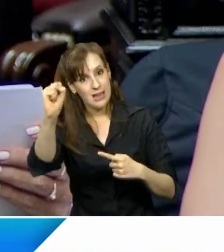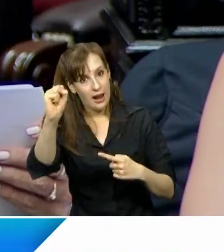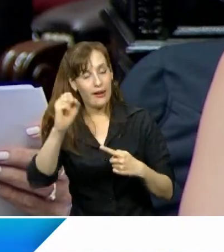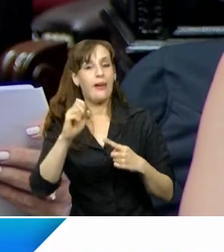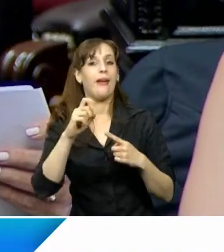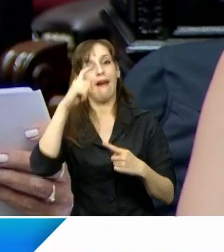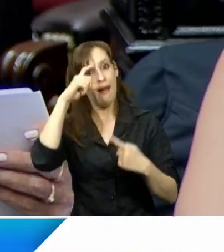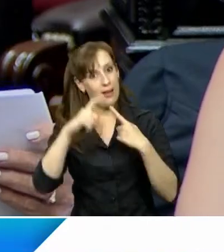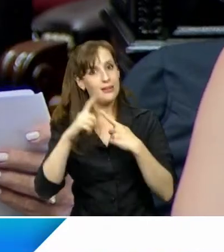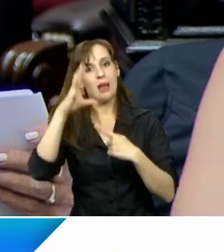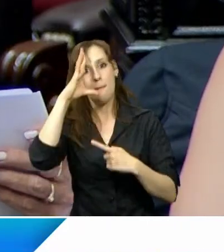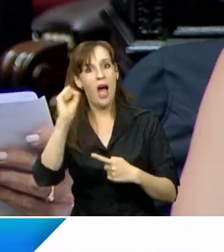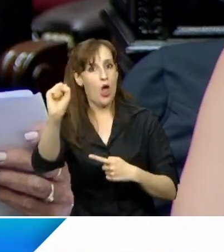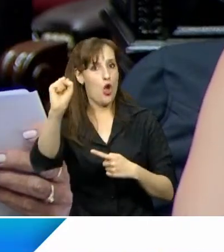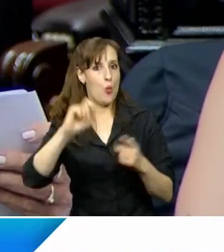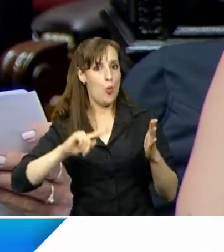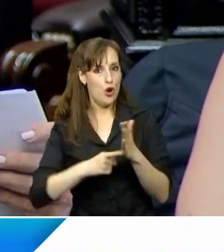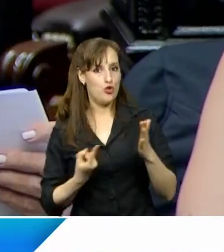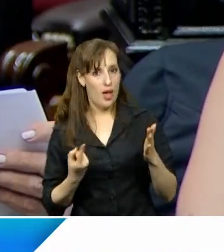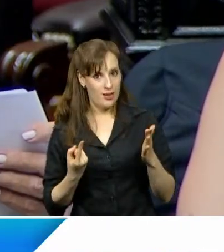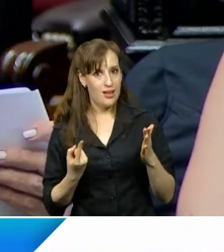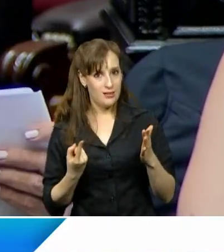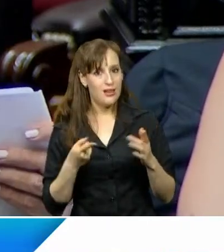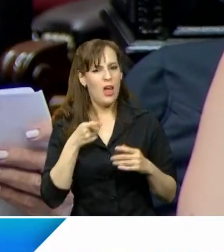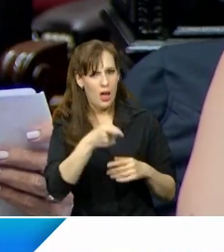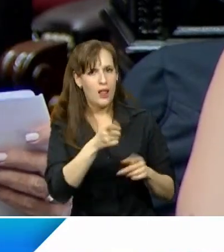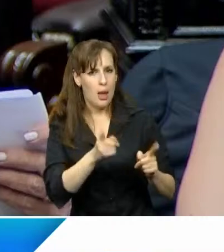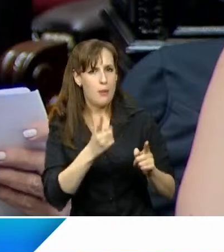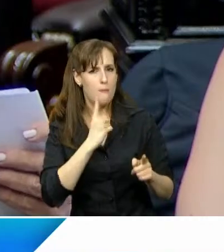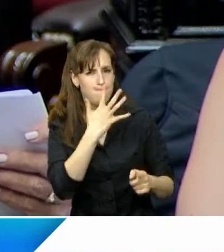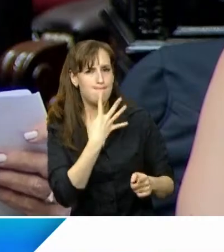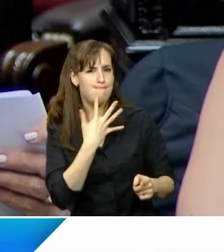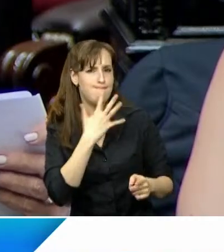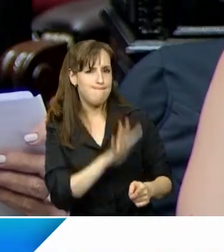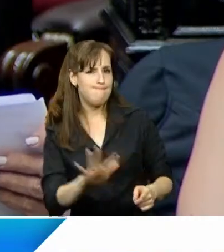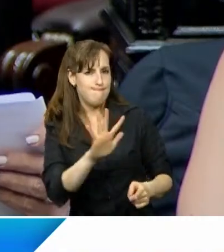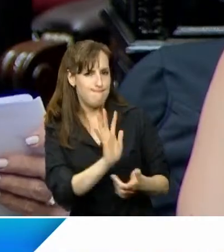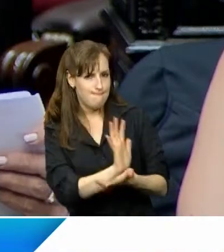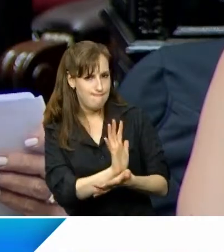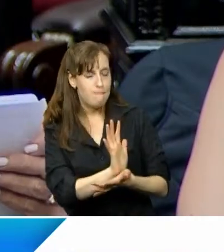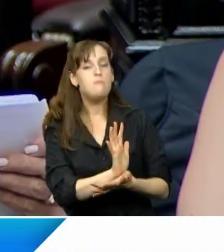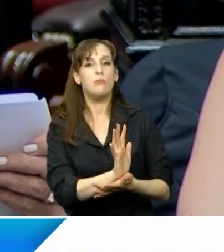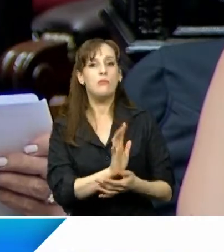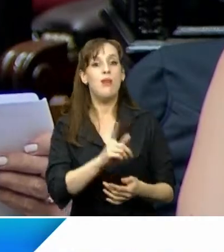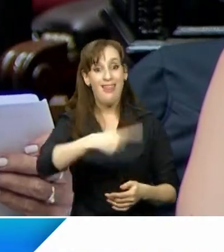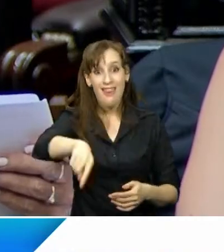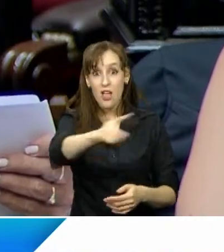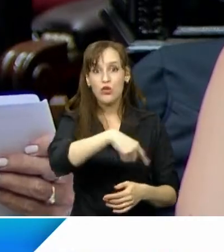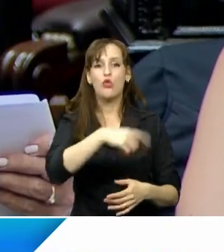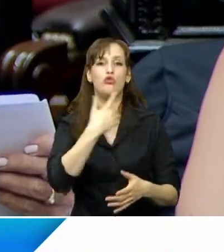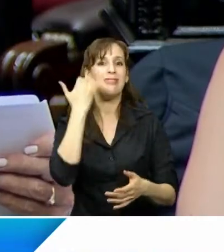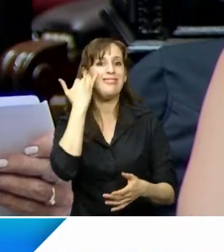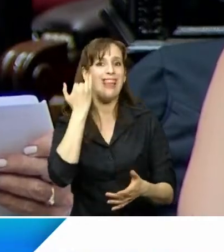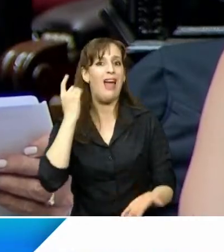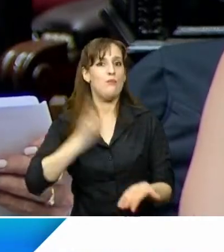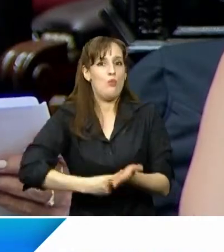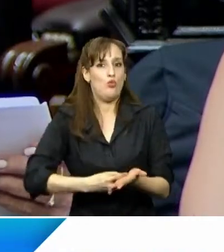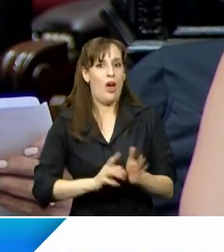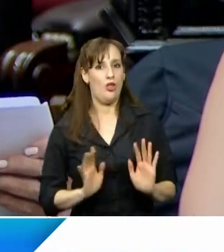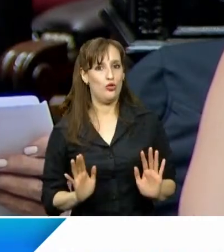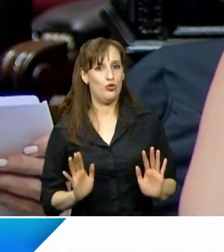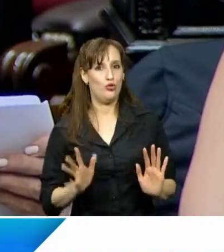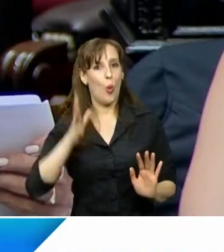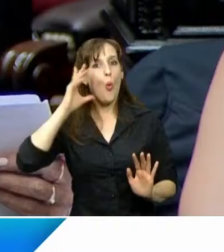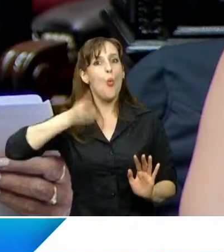Buenos Aires que estaba sospechado en la causa. Todos estos están imputados por nuestros